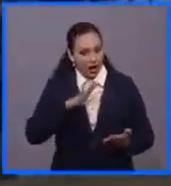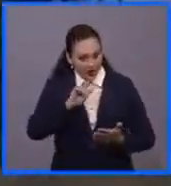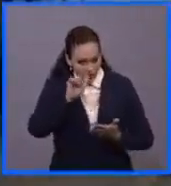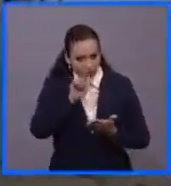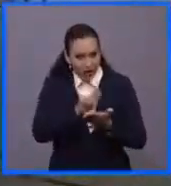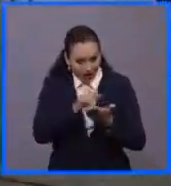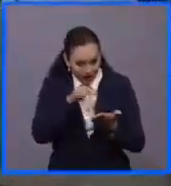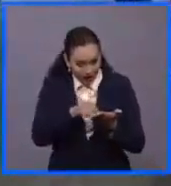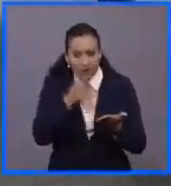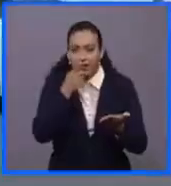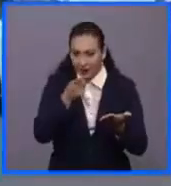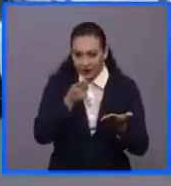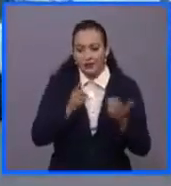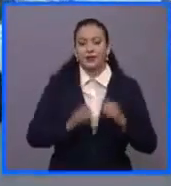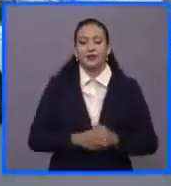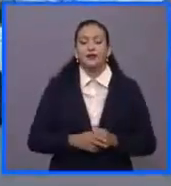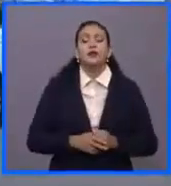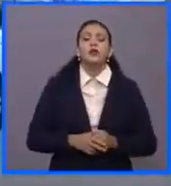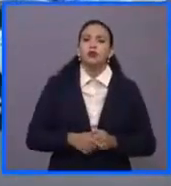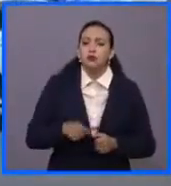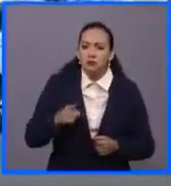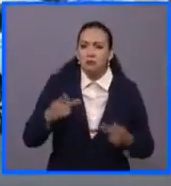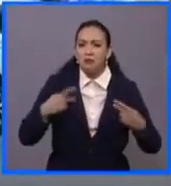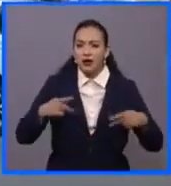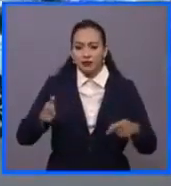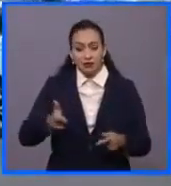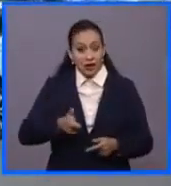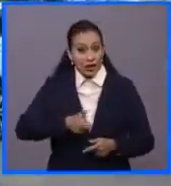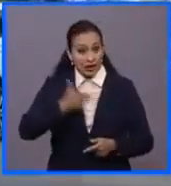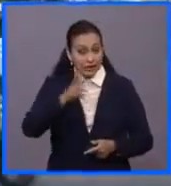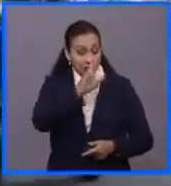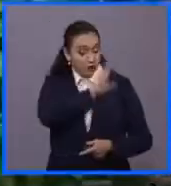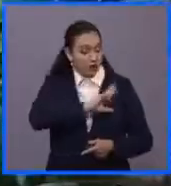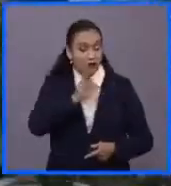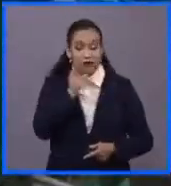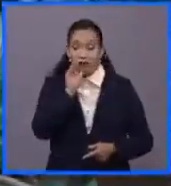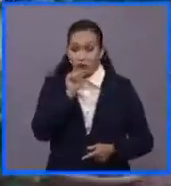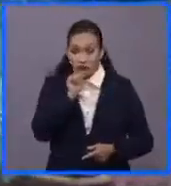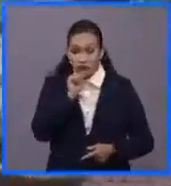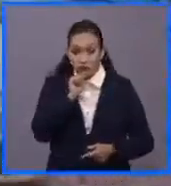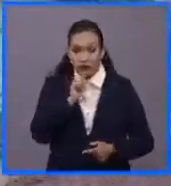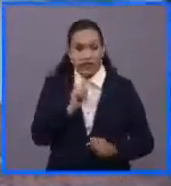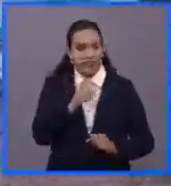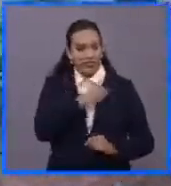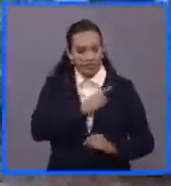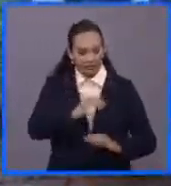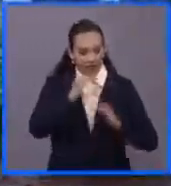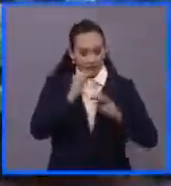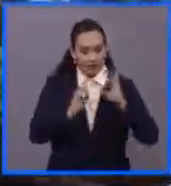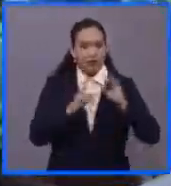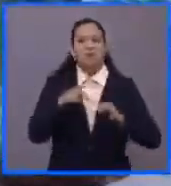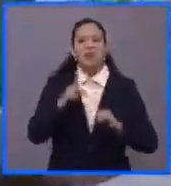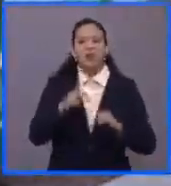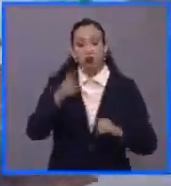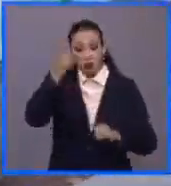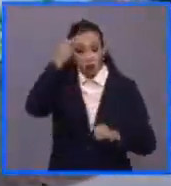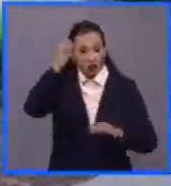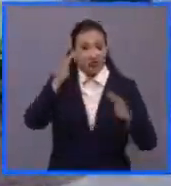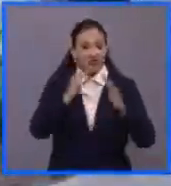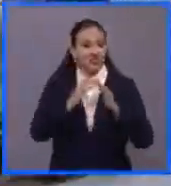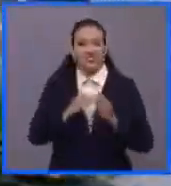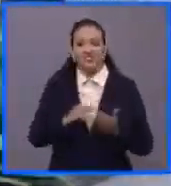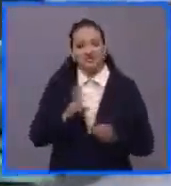Civil establece que el alquiler de vivienda no puede incrementarse por encima del monto de la inflación, los arrendadores no respetan